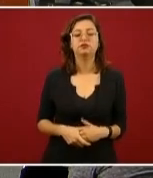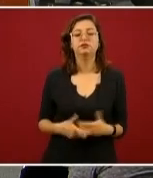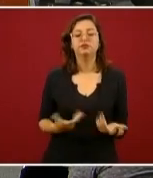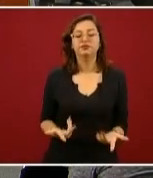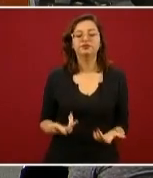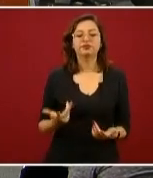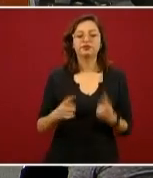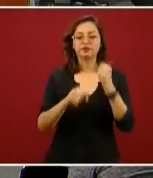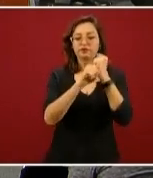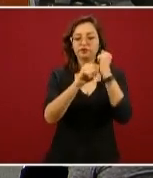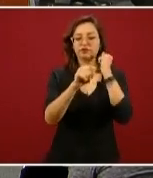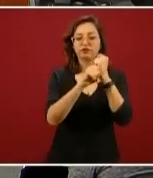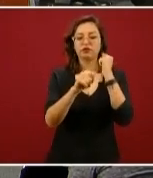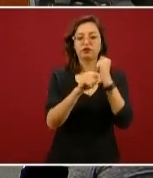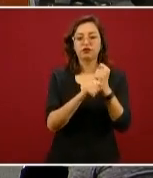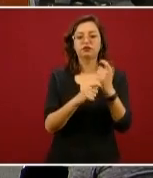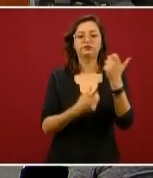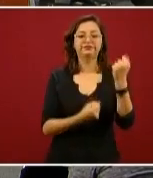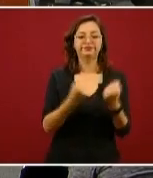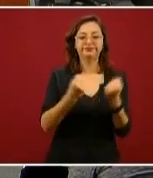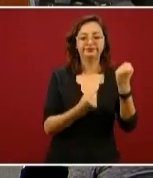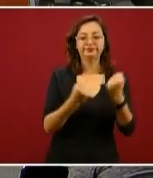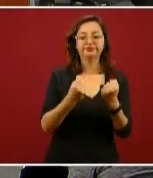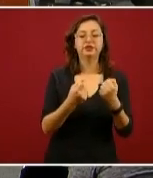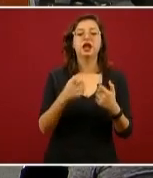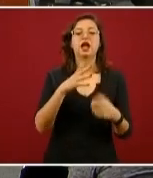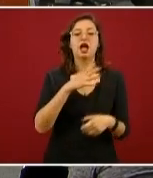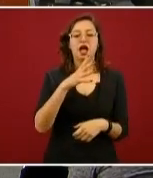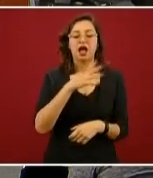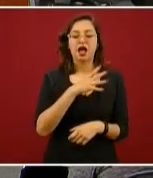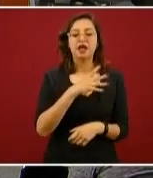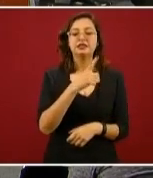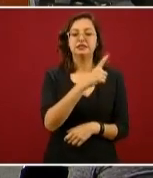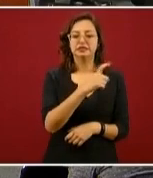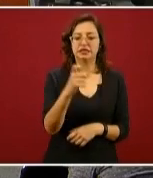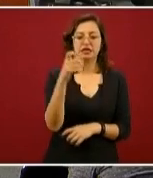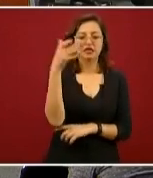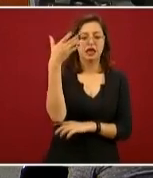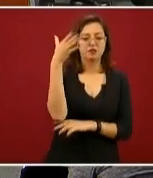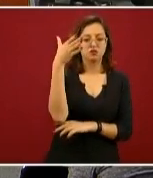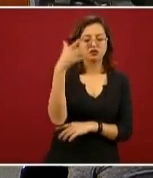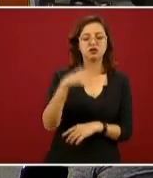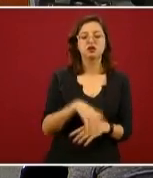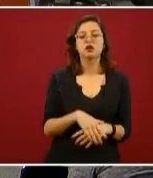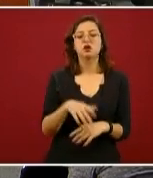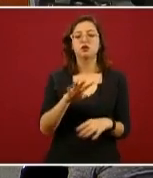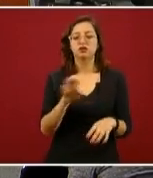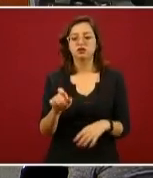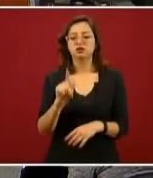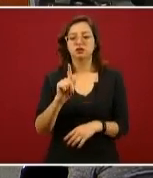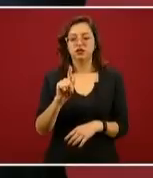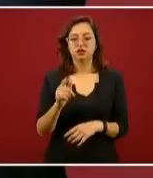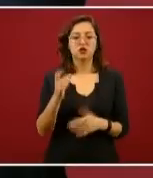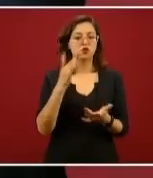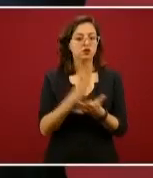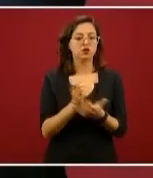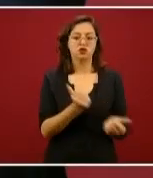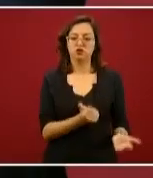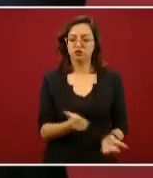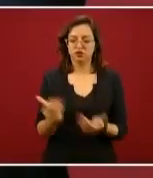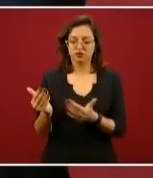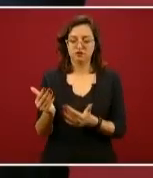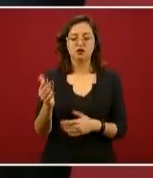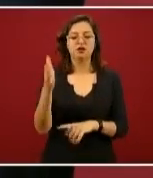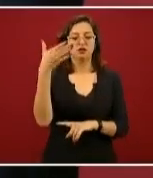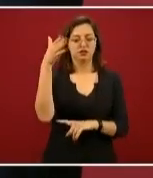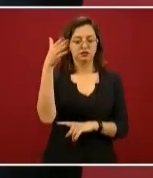y terrestres tenemos 100 ambulancias de terapia intensiva, tenemos 470 ambulancias nada más de traslado